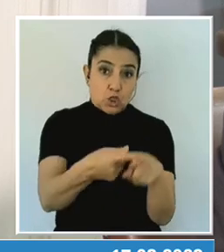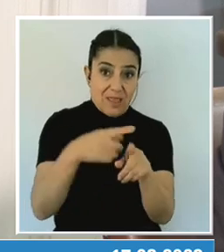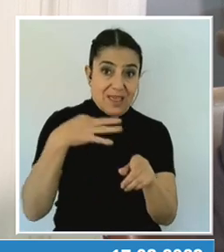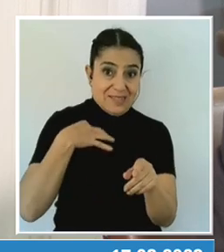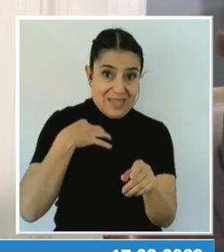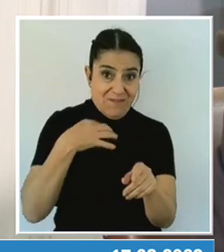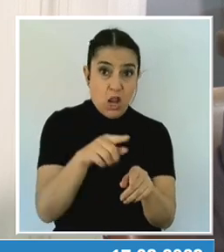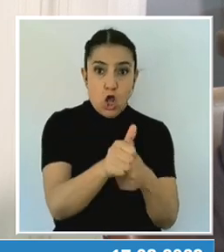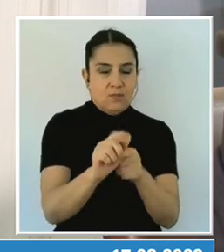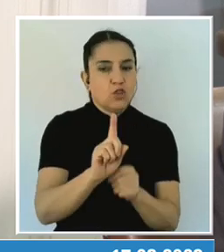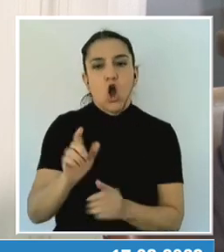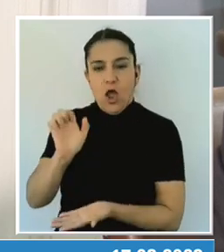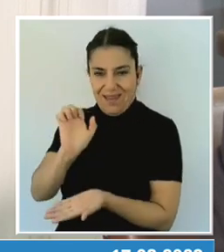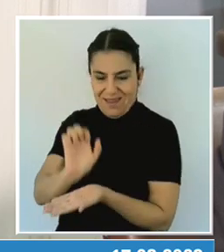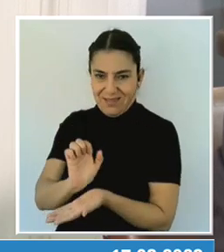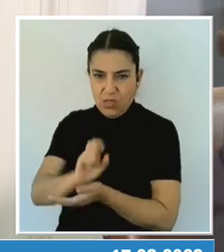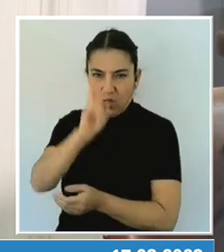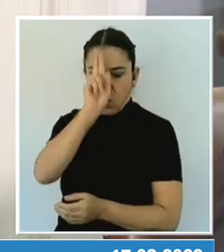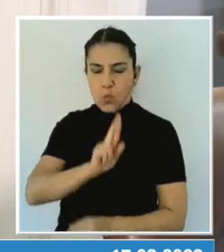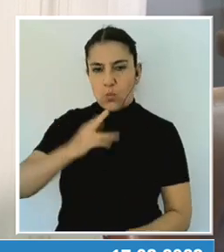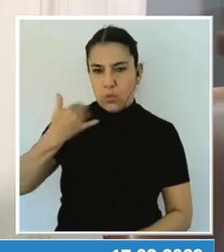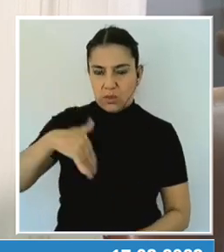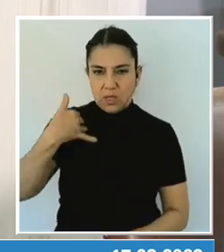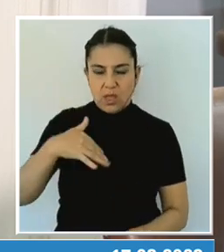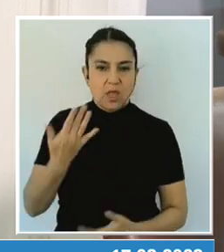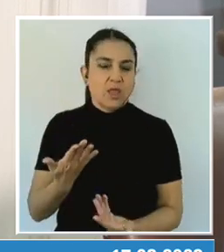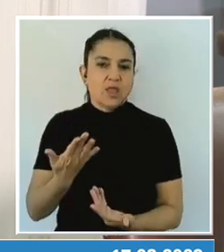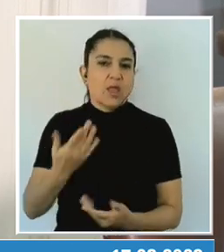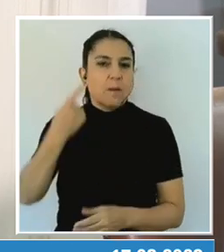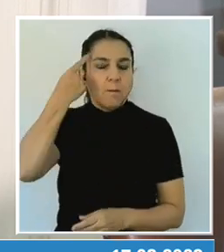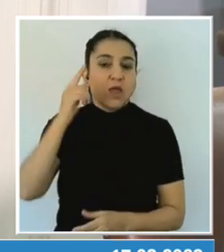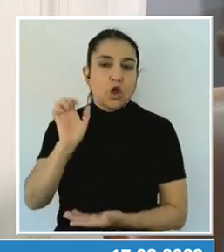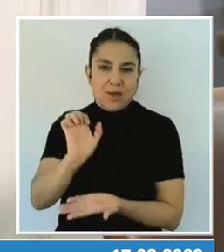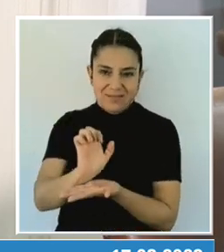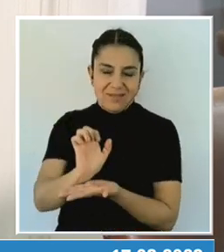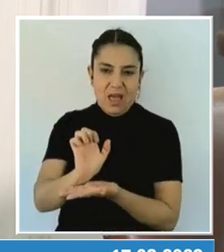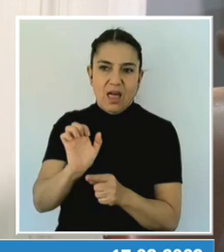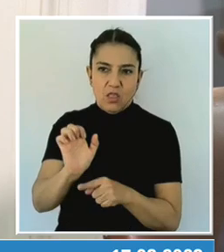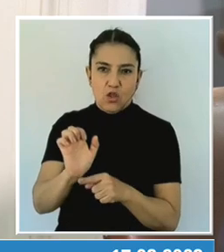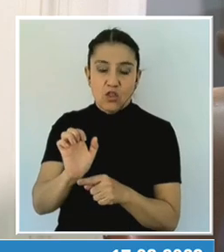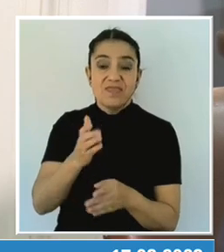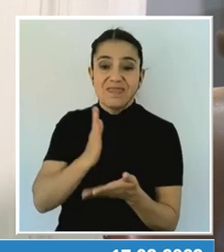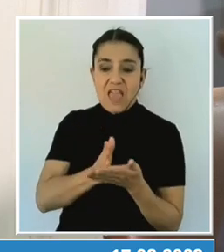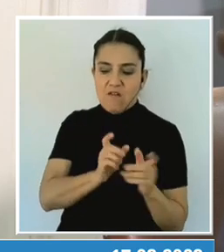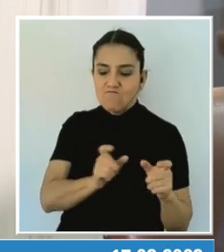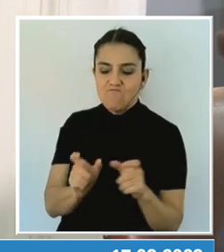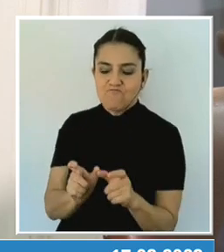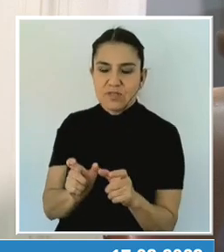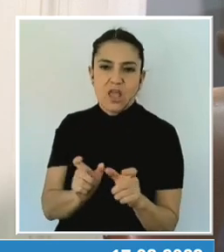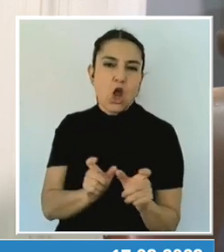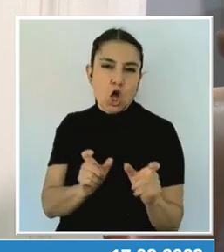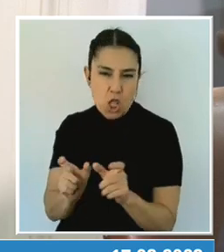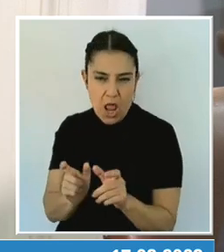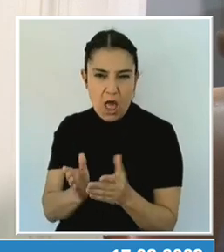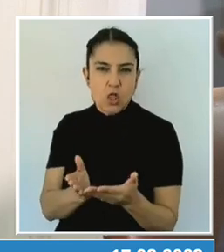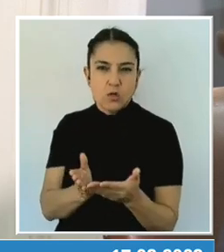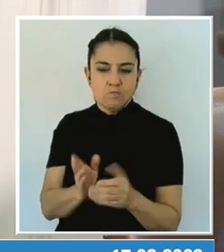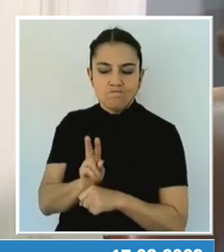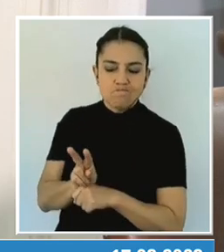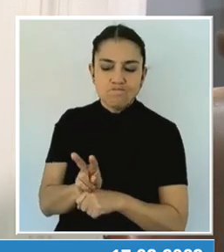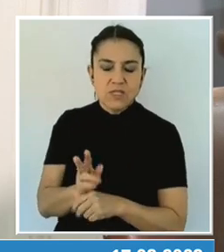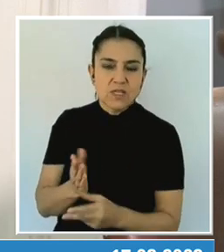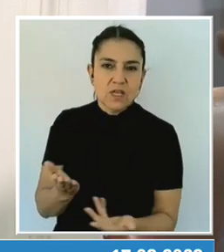Estado tiene un papel muy importante, pero es un Estado que tiene que ser vigilado, tiene que ser controlado, tiene que ser